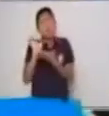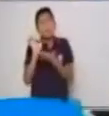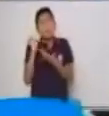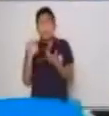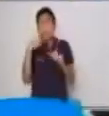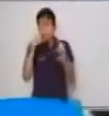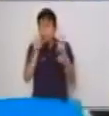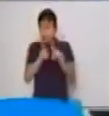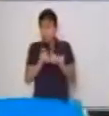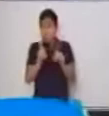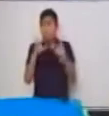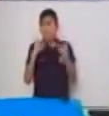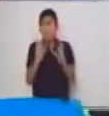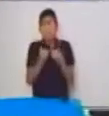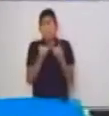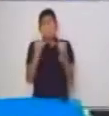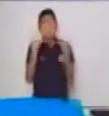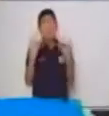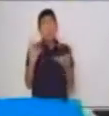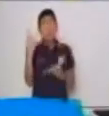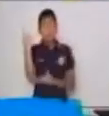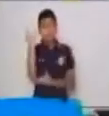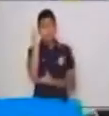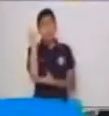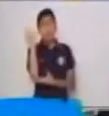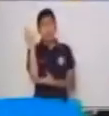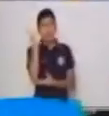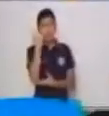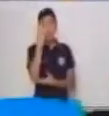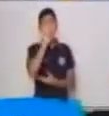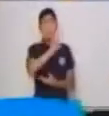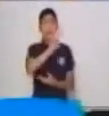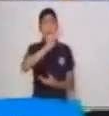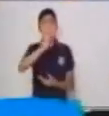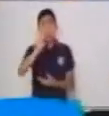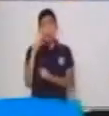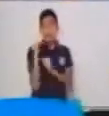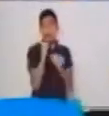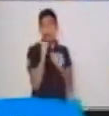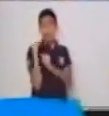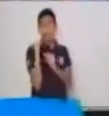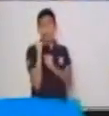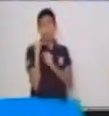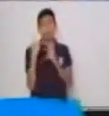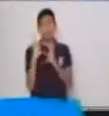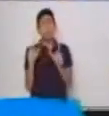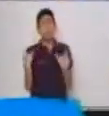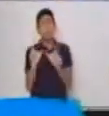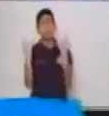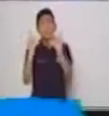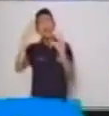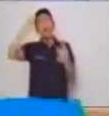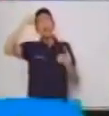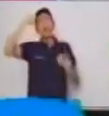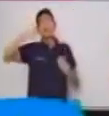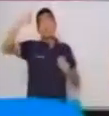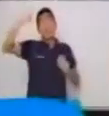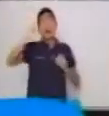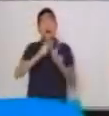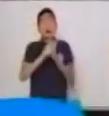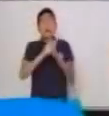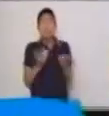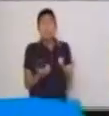hay otra fecha muy importante, el día 23 de abril se celebra el Día del Libro. Es